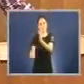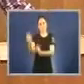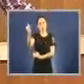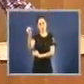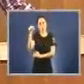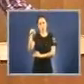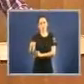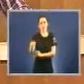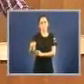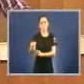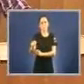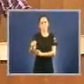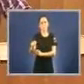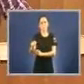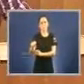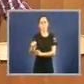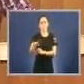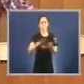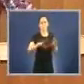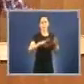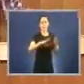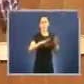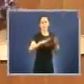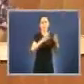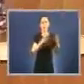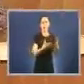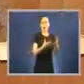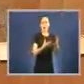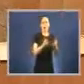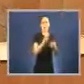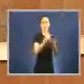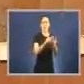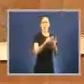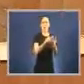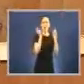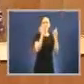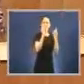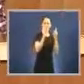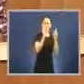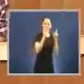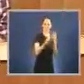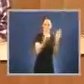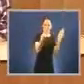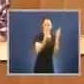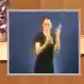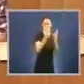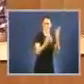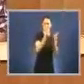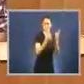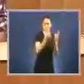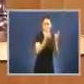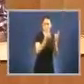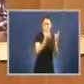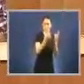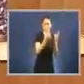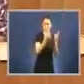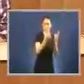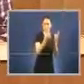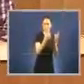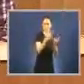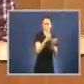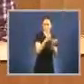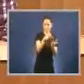subida do grupo de ensinanza un 16%, e non se recortou en ensinanza, digo os do Partido Popular, subiron un 16%